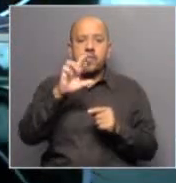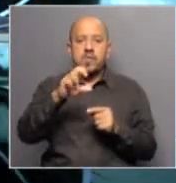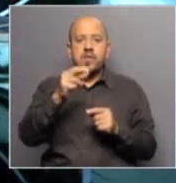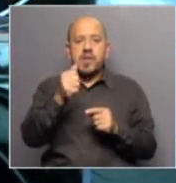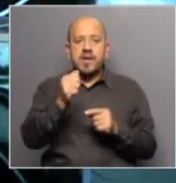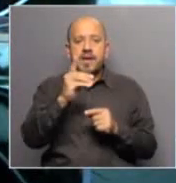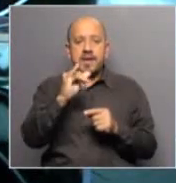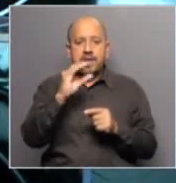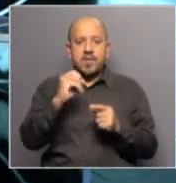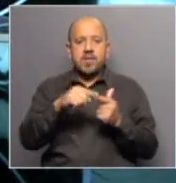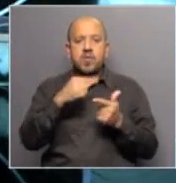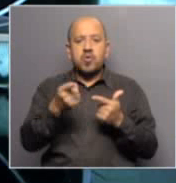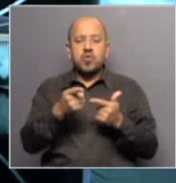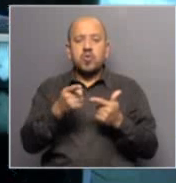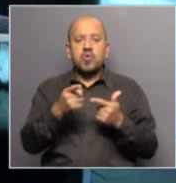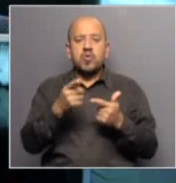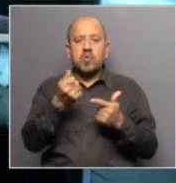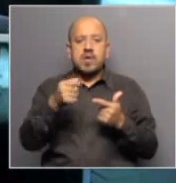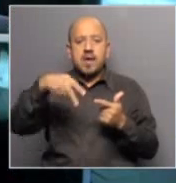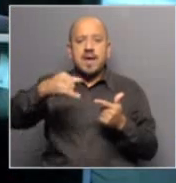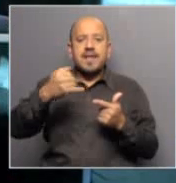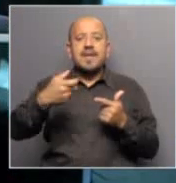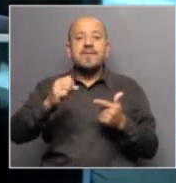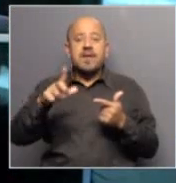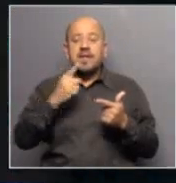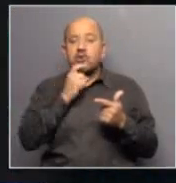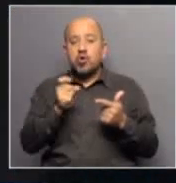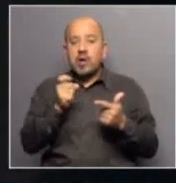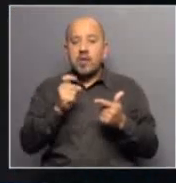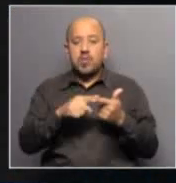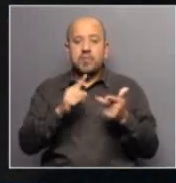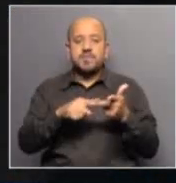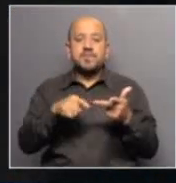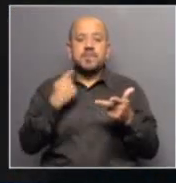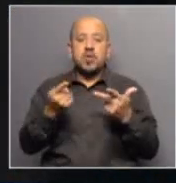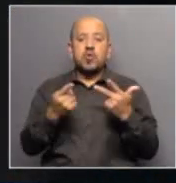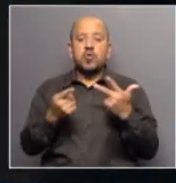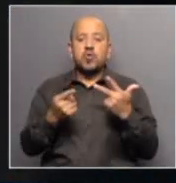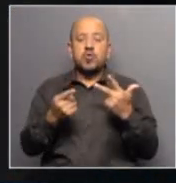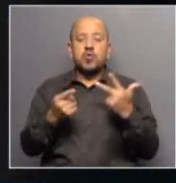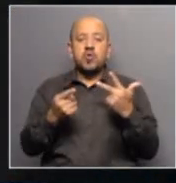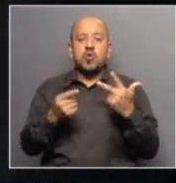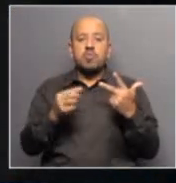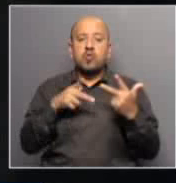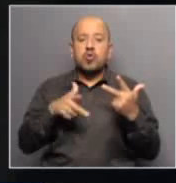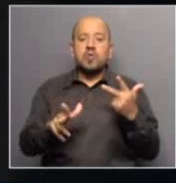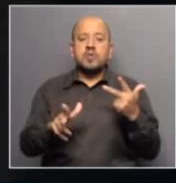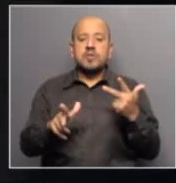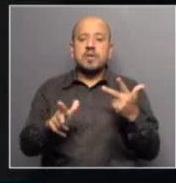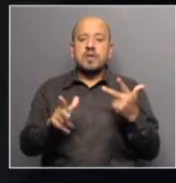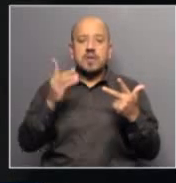fue Aníbal Glodowski, el Colorado, otro fue el diputado por Rocha,